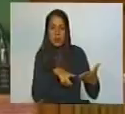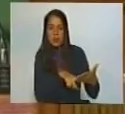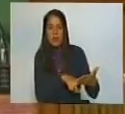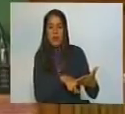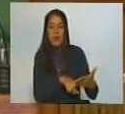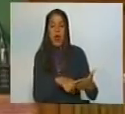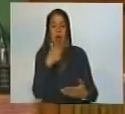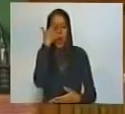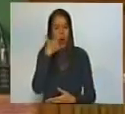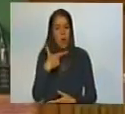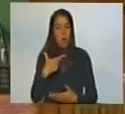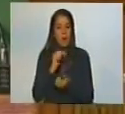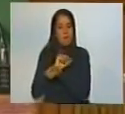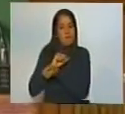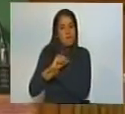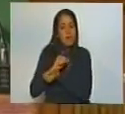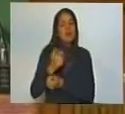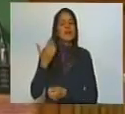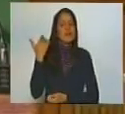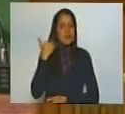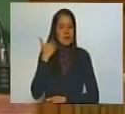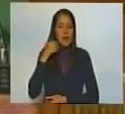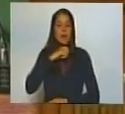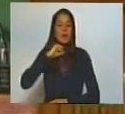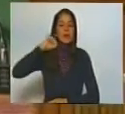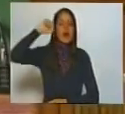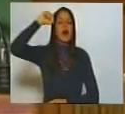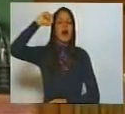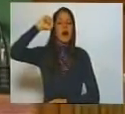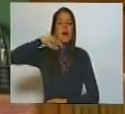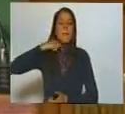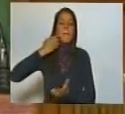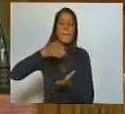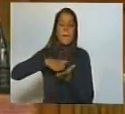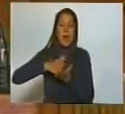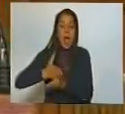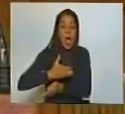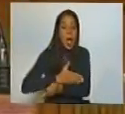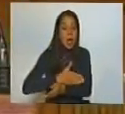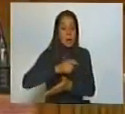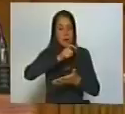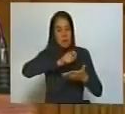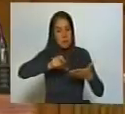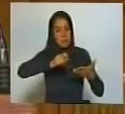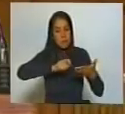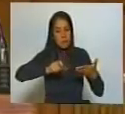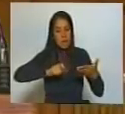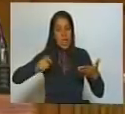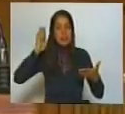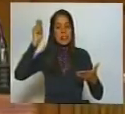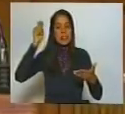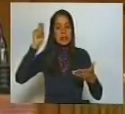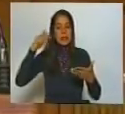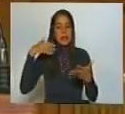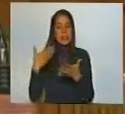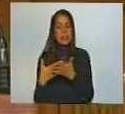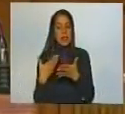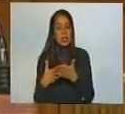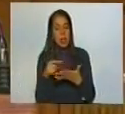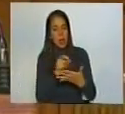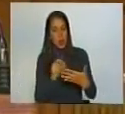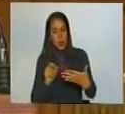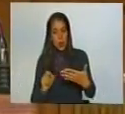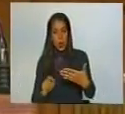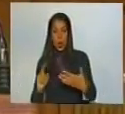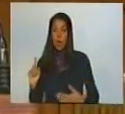iban a matar, que lo iban a ahorcar, y entonces fue haciendo el testimonio de esa época. Y nosotros